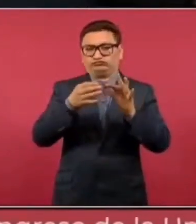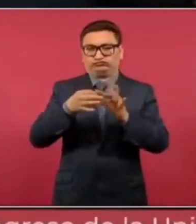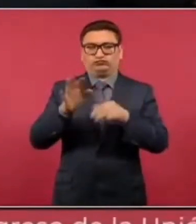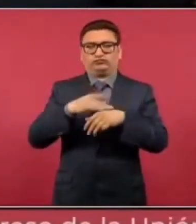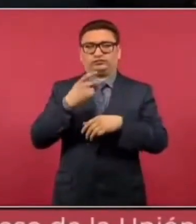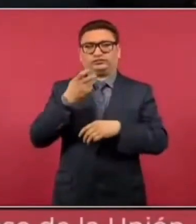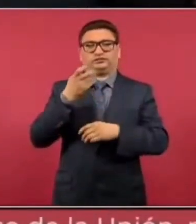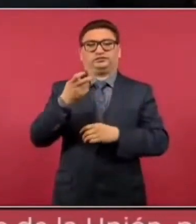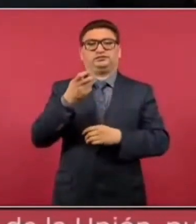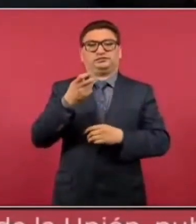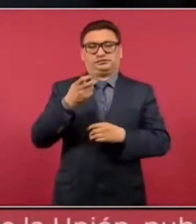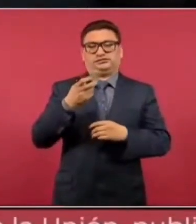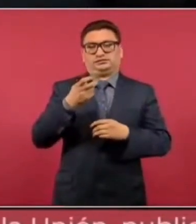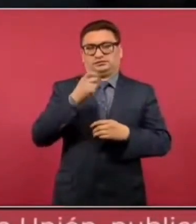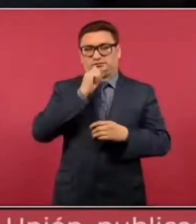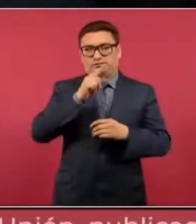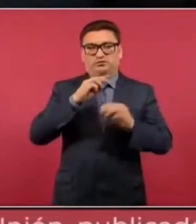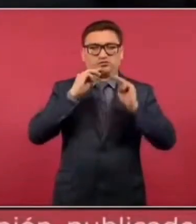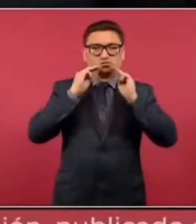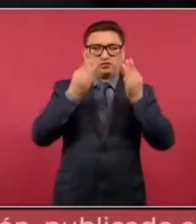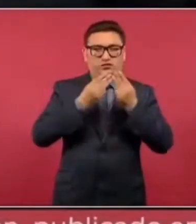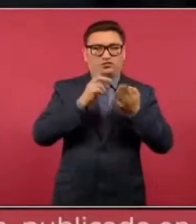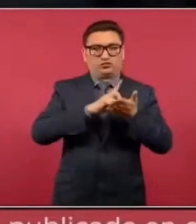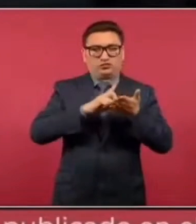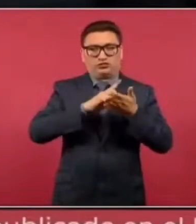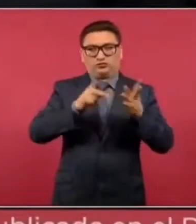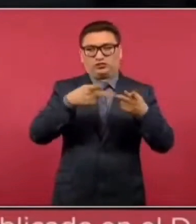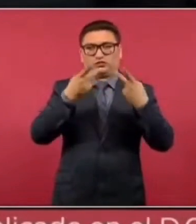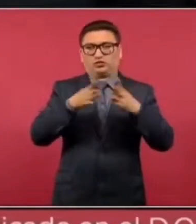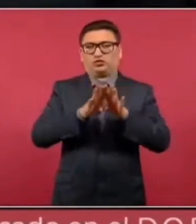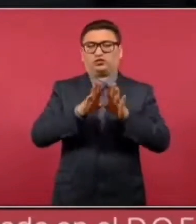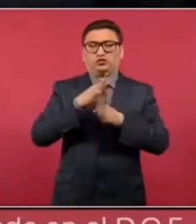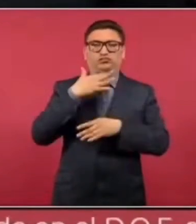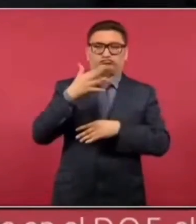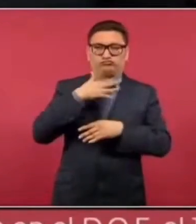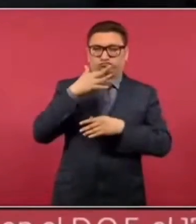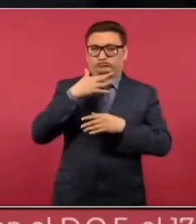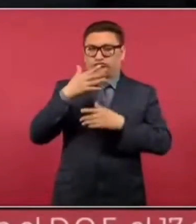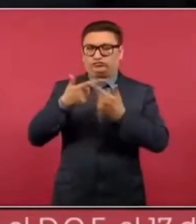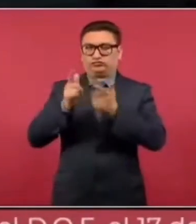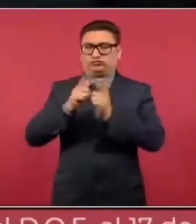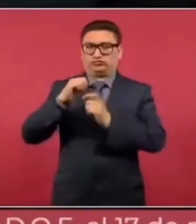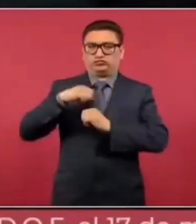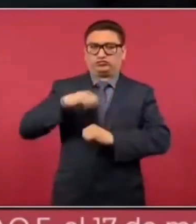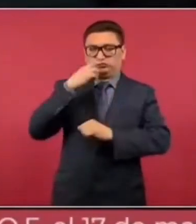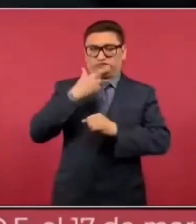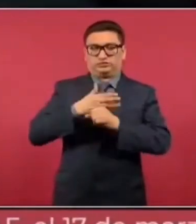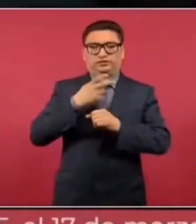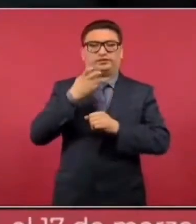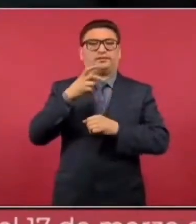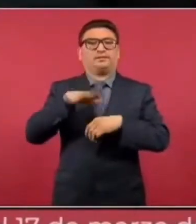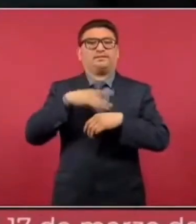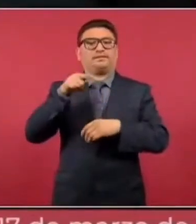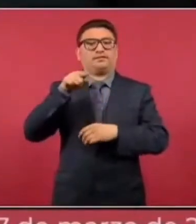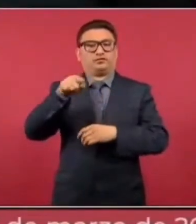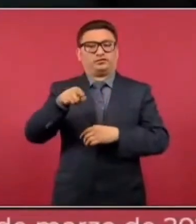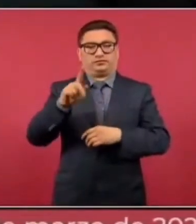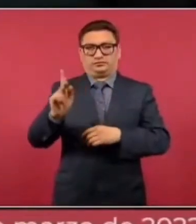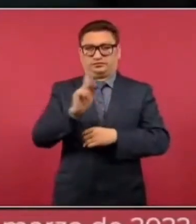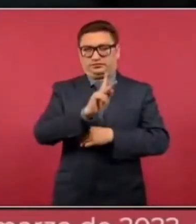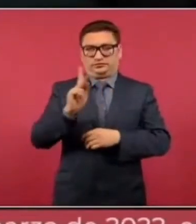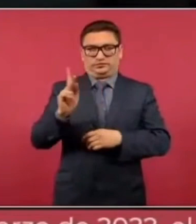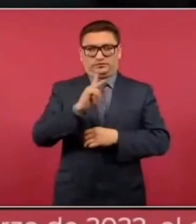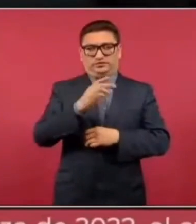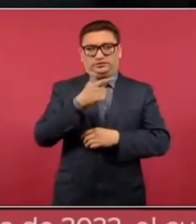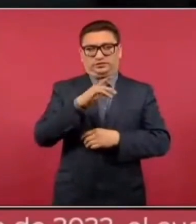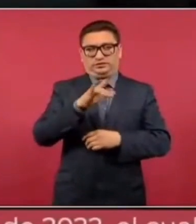el caso del narcotráfico, de la colusión con grupos de poder, y que se le estaba acusando por cosas similares al